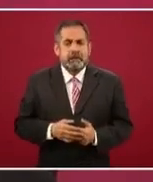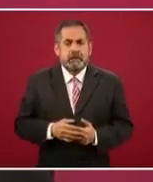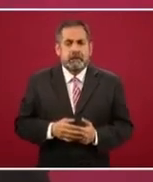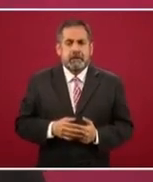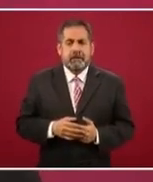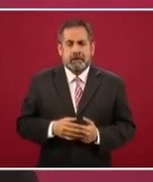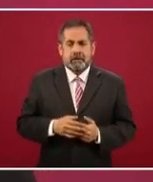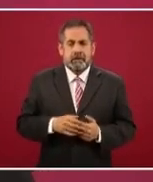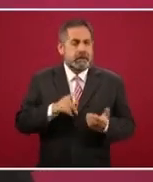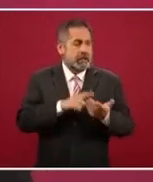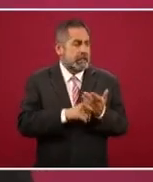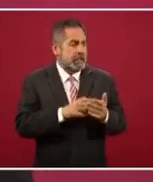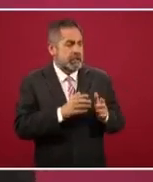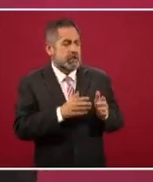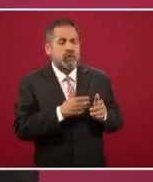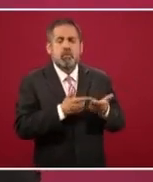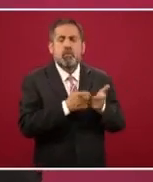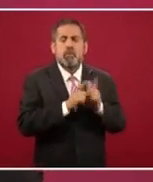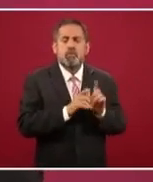de los conservadores.